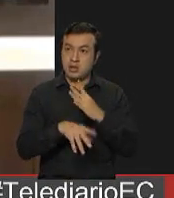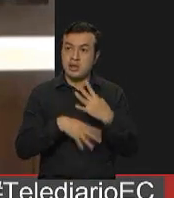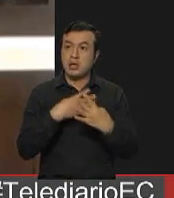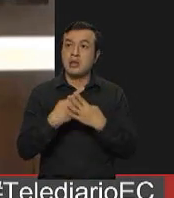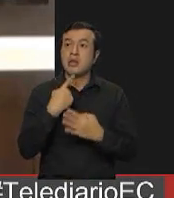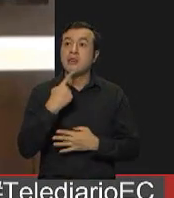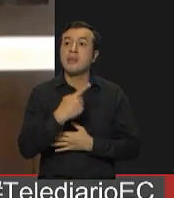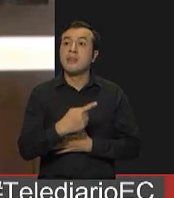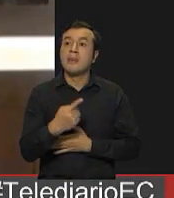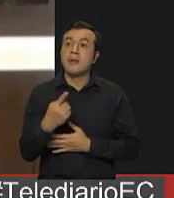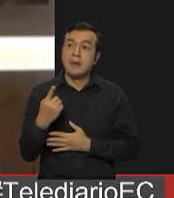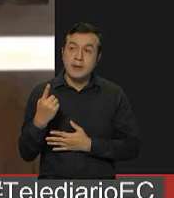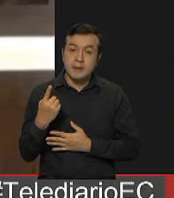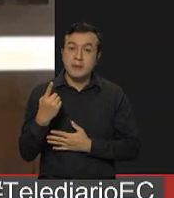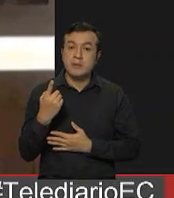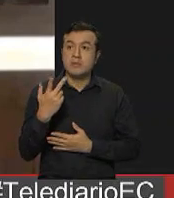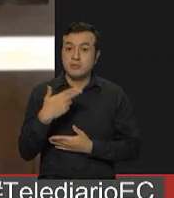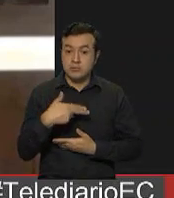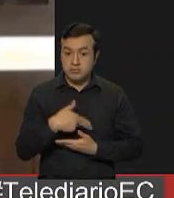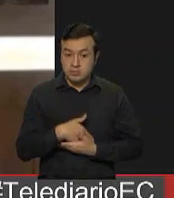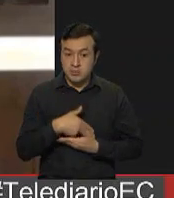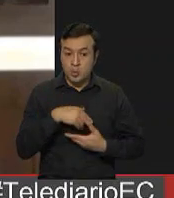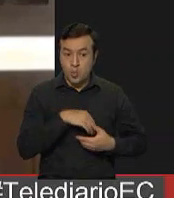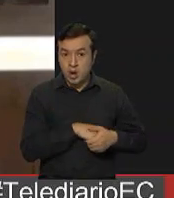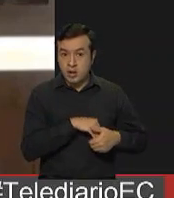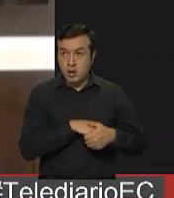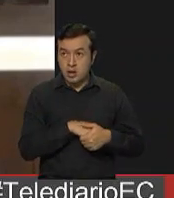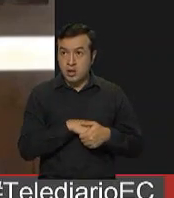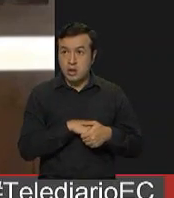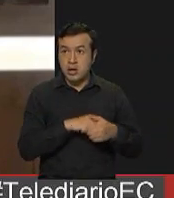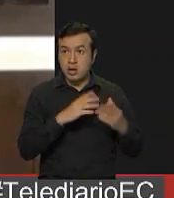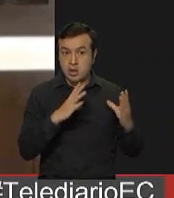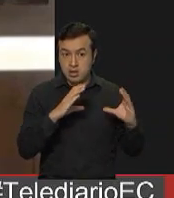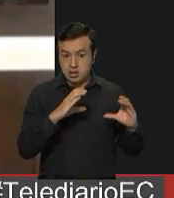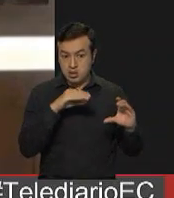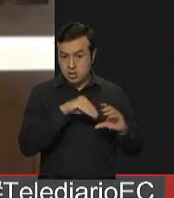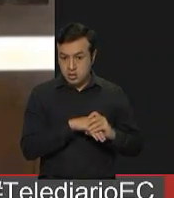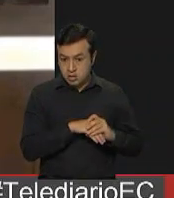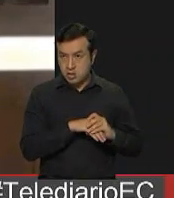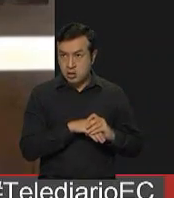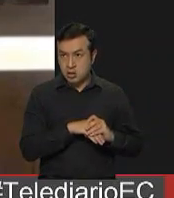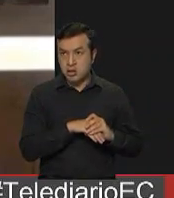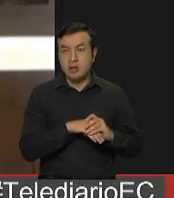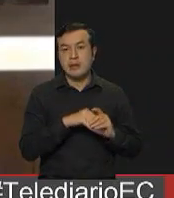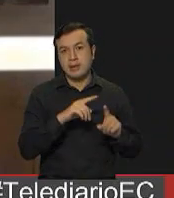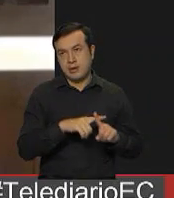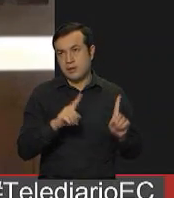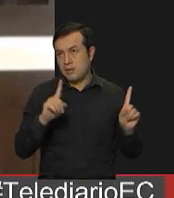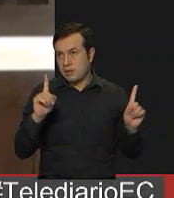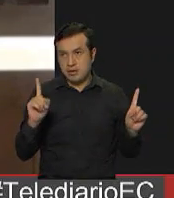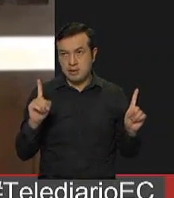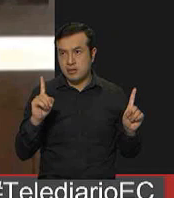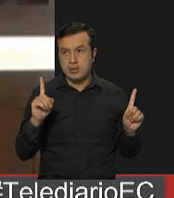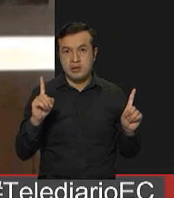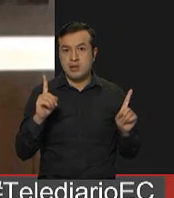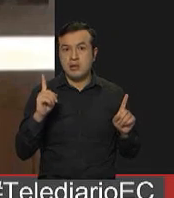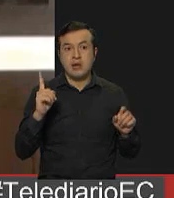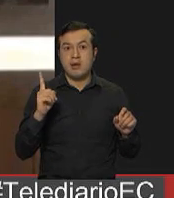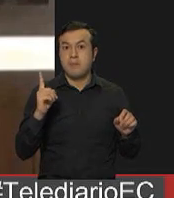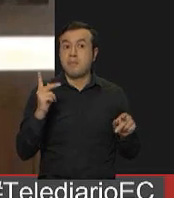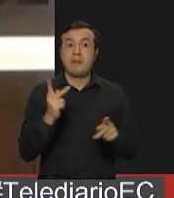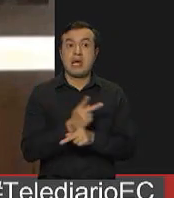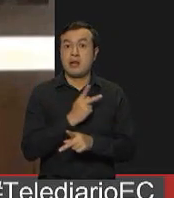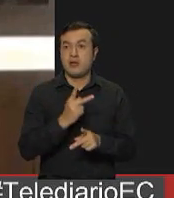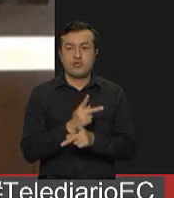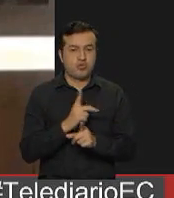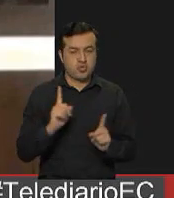habla de almacenamiento de armas porque tenía cajas de balas. Entonces, es otro delito. No es un delito mayor. Si